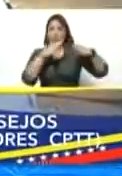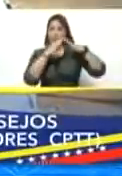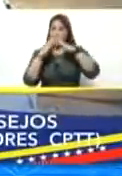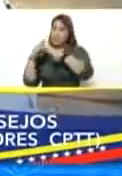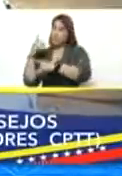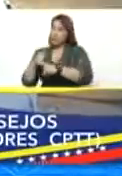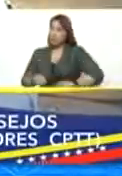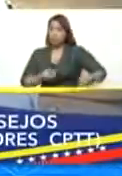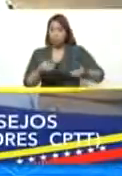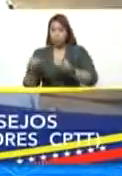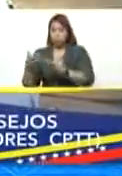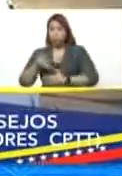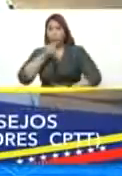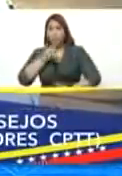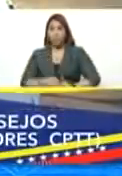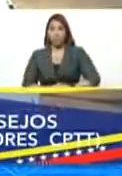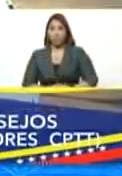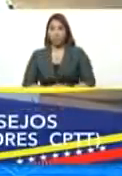que llegar.